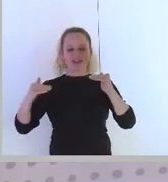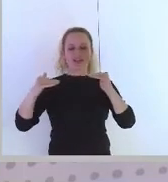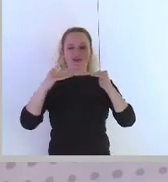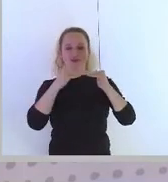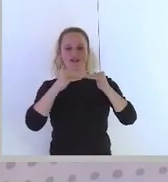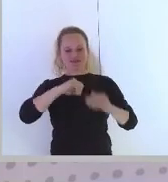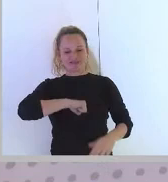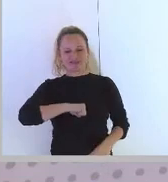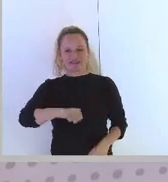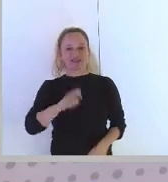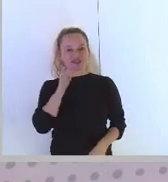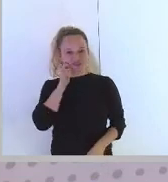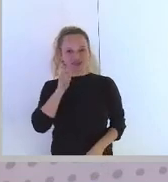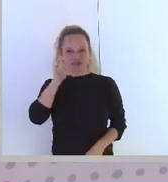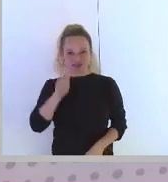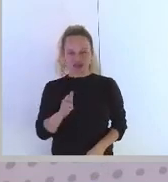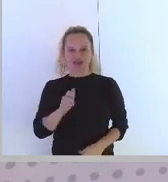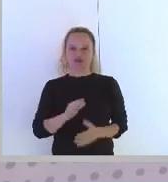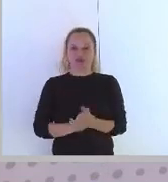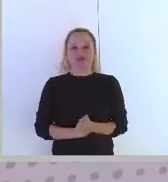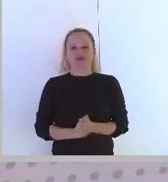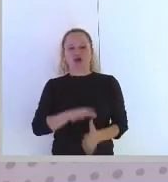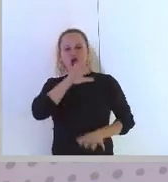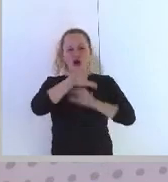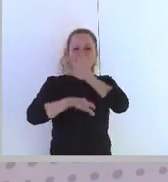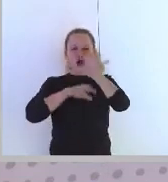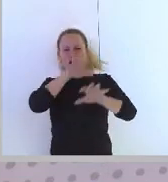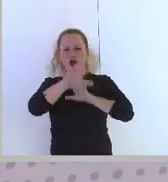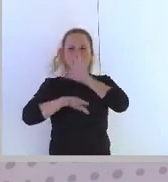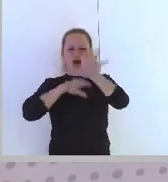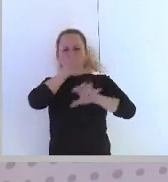los derechos humanos. Entonces,